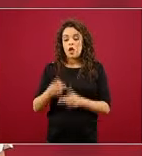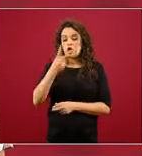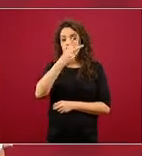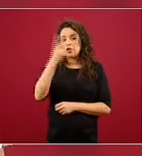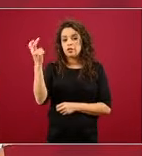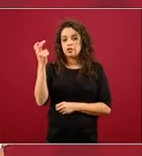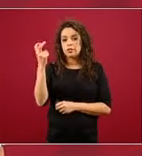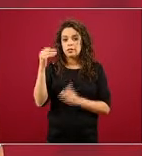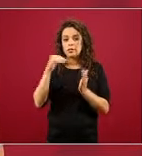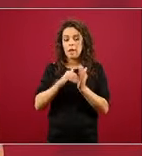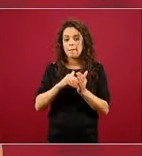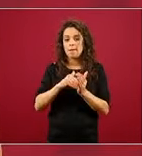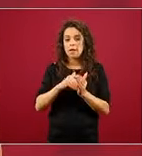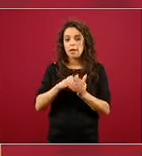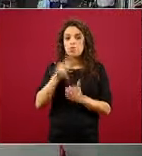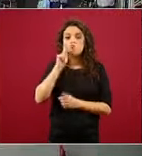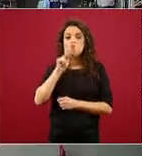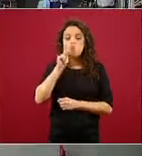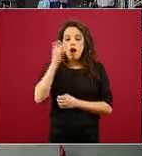todavía.